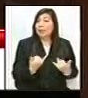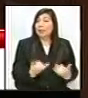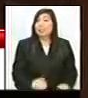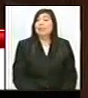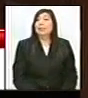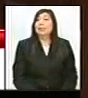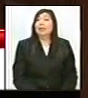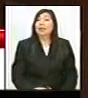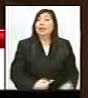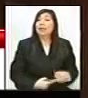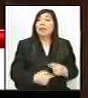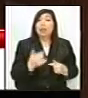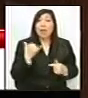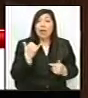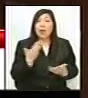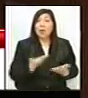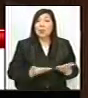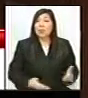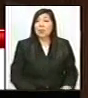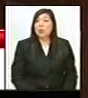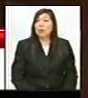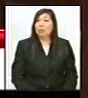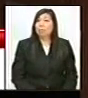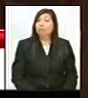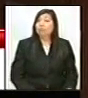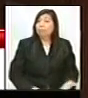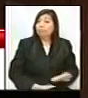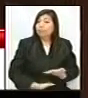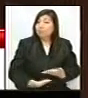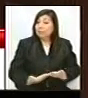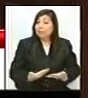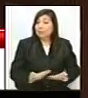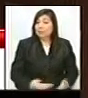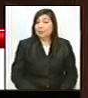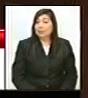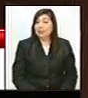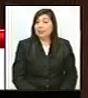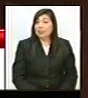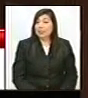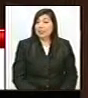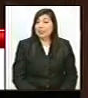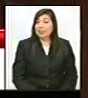estos hechos que se traen de este audio en el delito de tráfico de influencias?